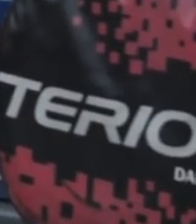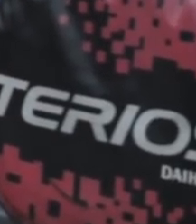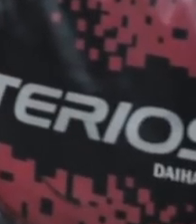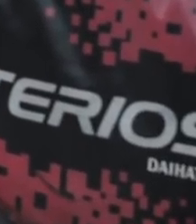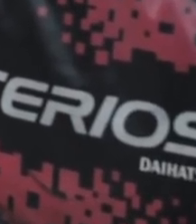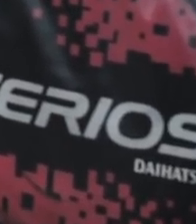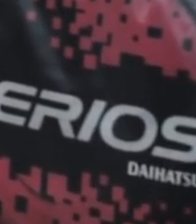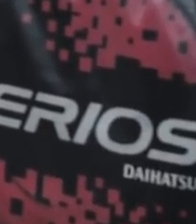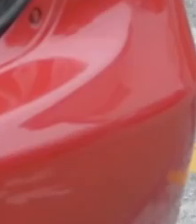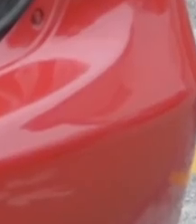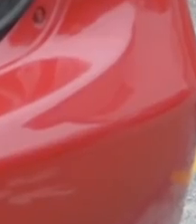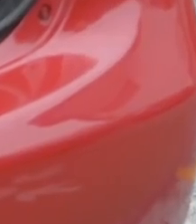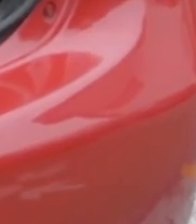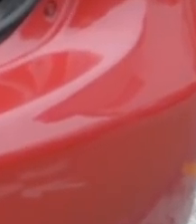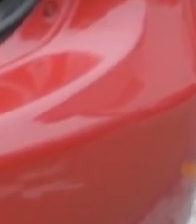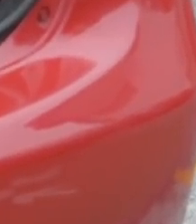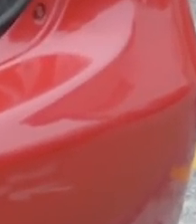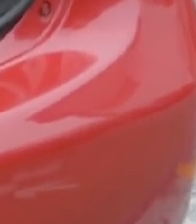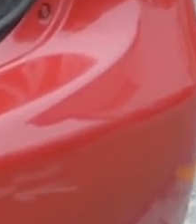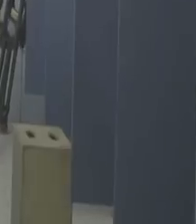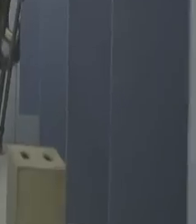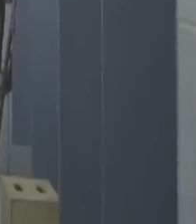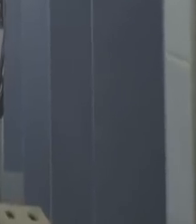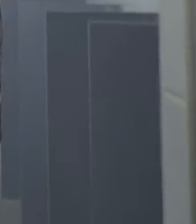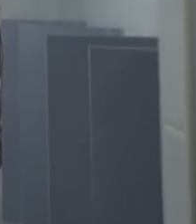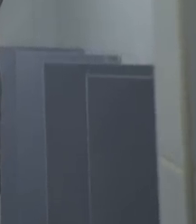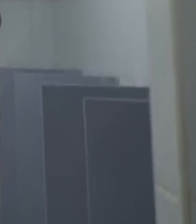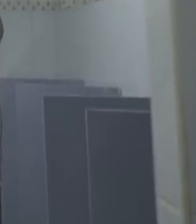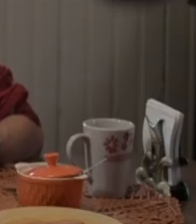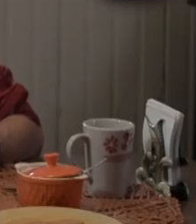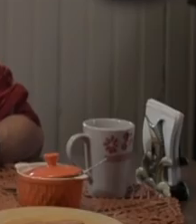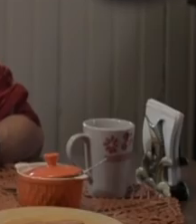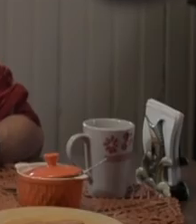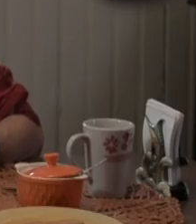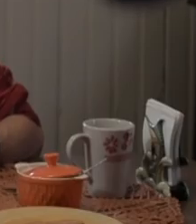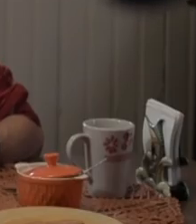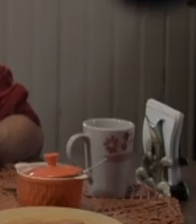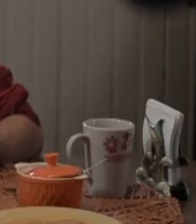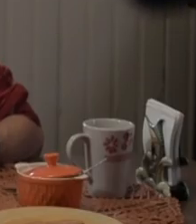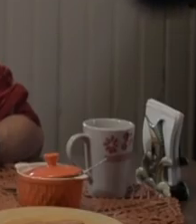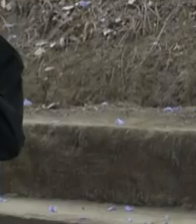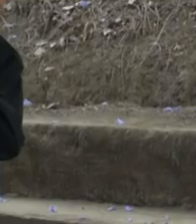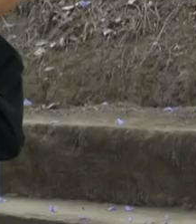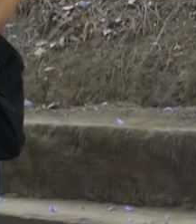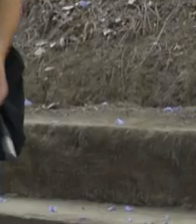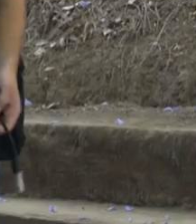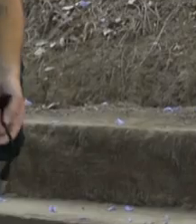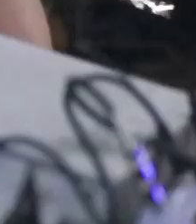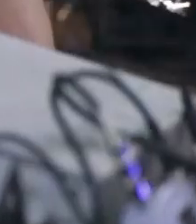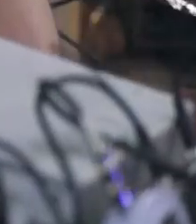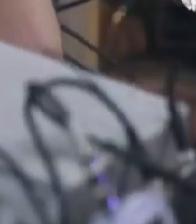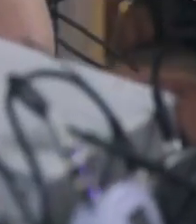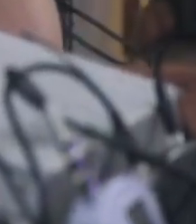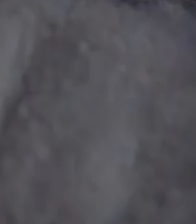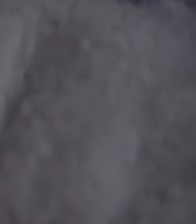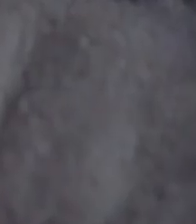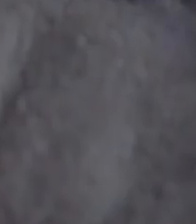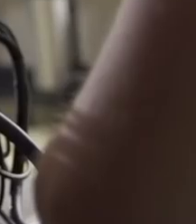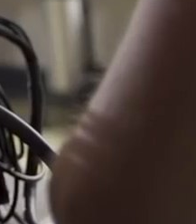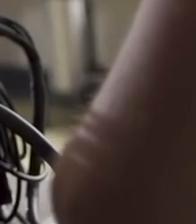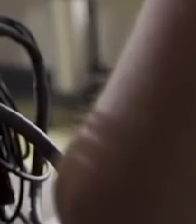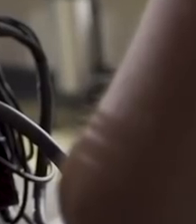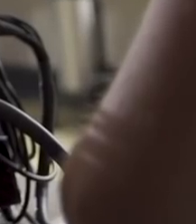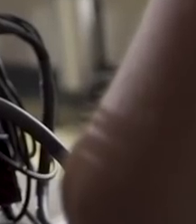particularmente yo pienso que el cine es la suma de muchos pequeños detalles muy cuidados realmente como decíamos el guión